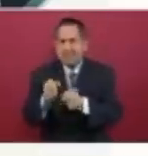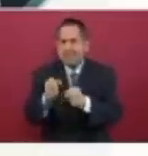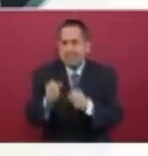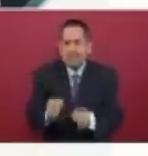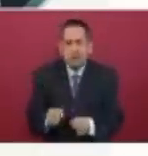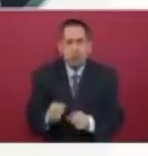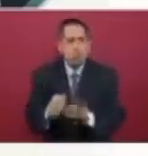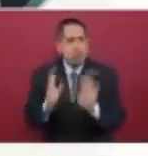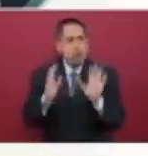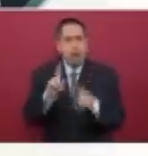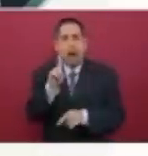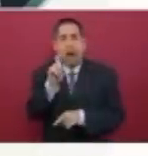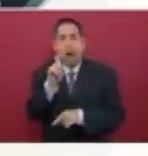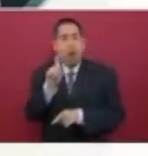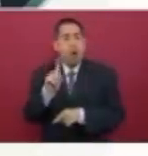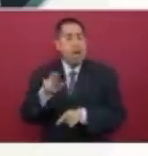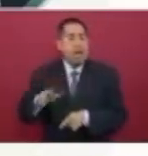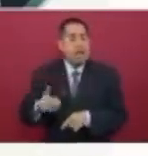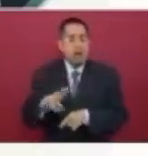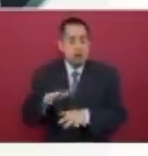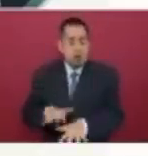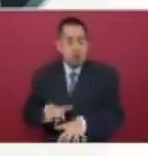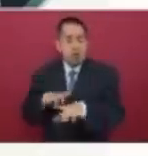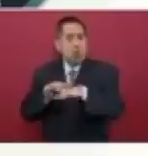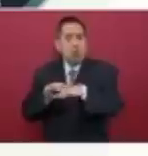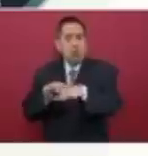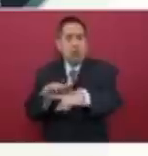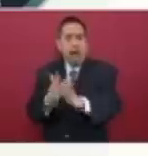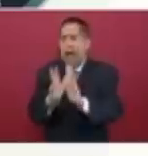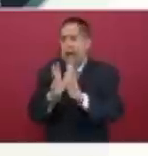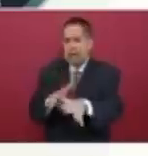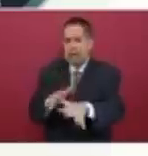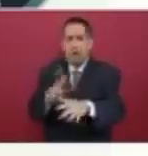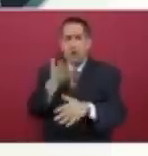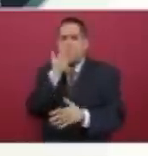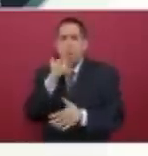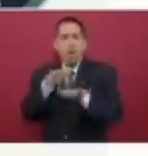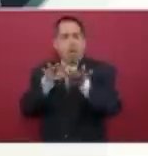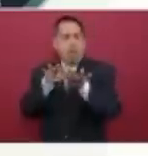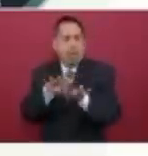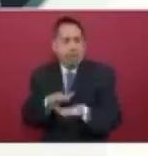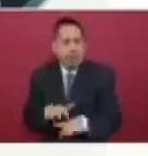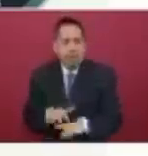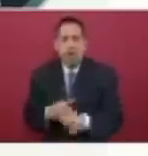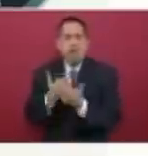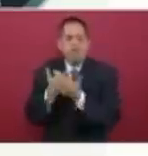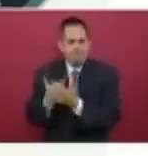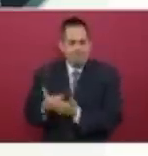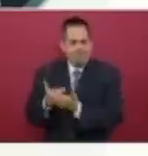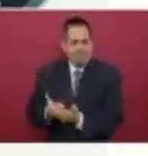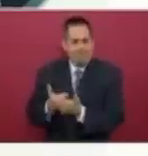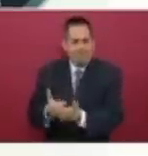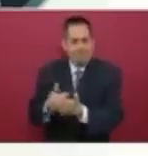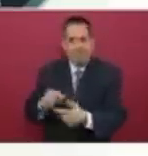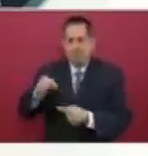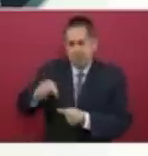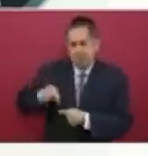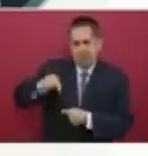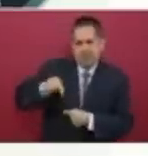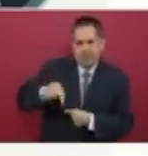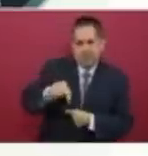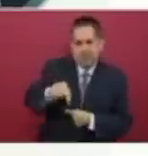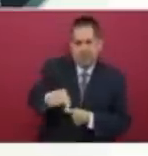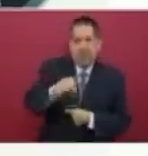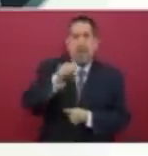el caudal del río cuautla a través de obras en colectores en la propia planta de